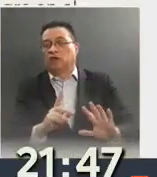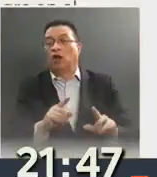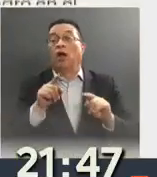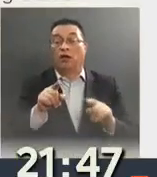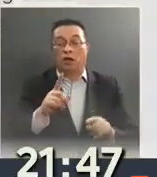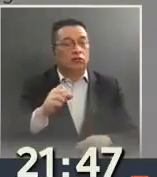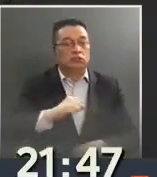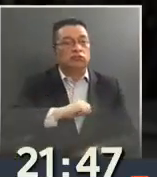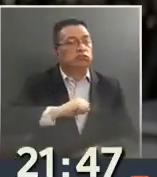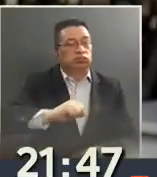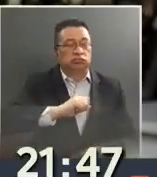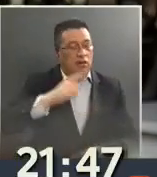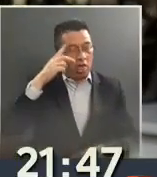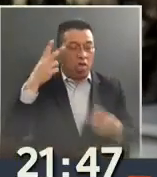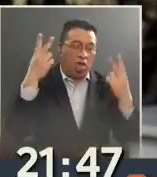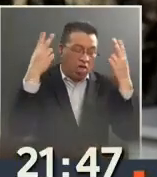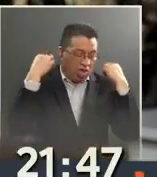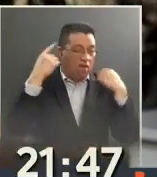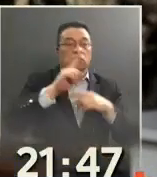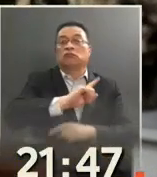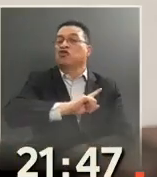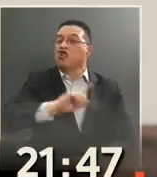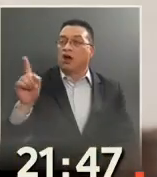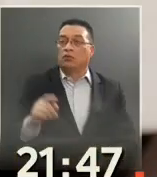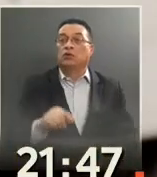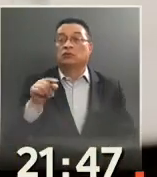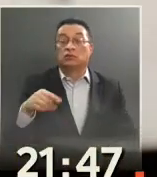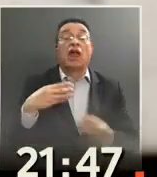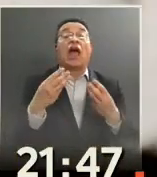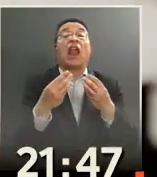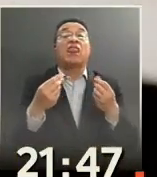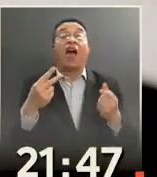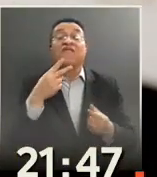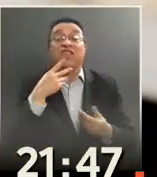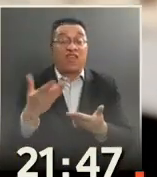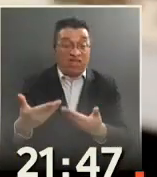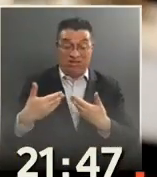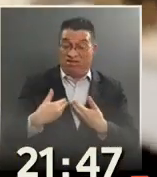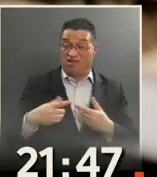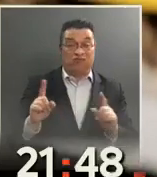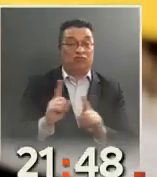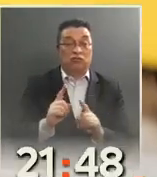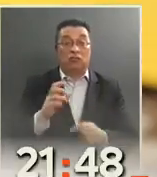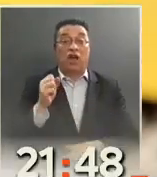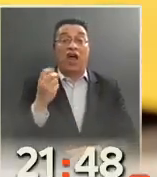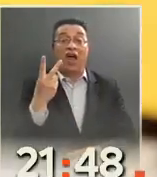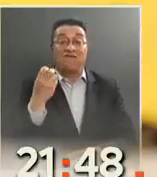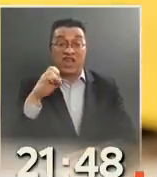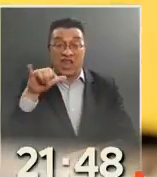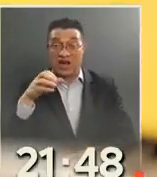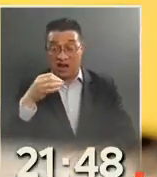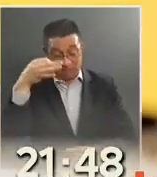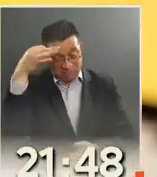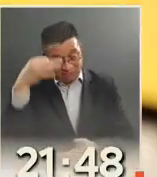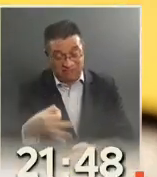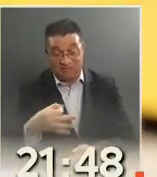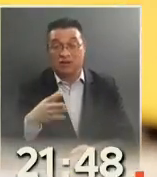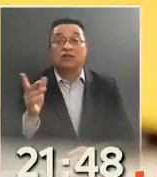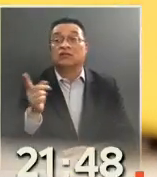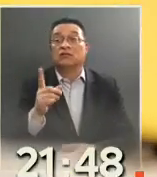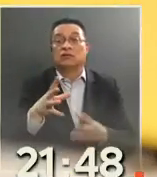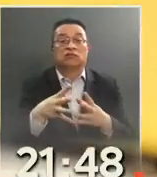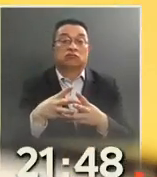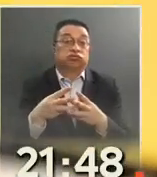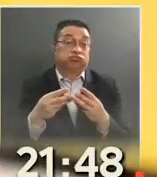a resignarse. Esto no nos aporta en calidad de vida. Abejas definitivamente yo creo que van a ir